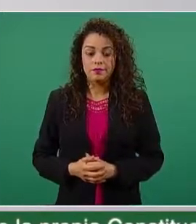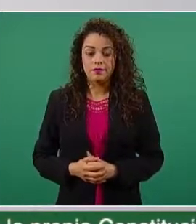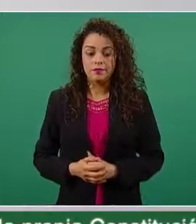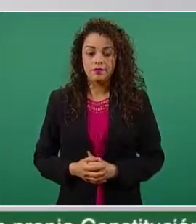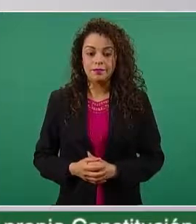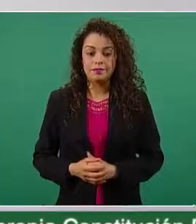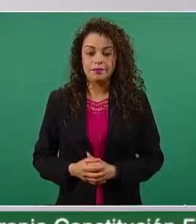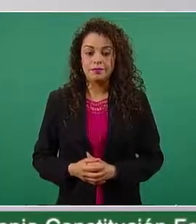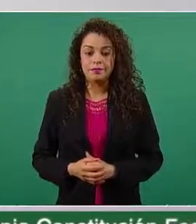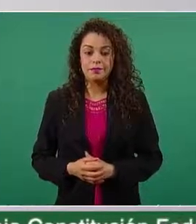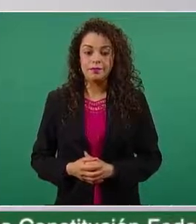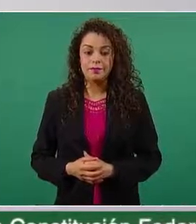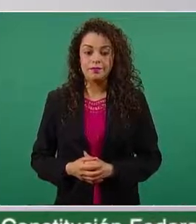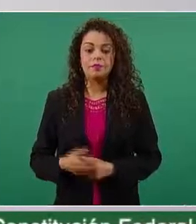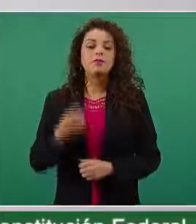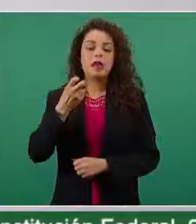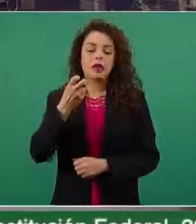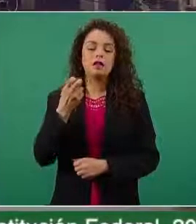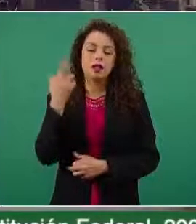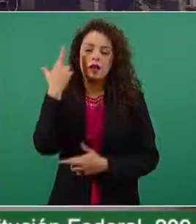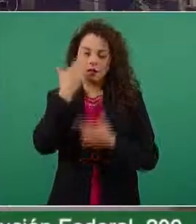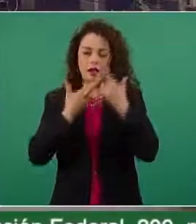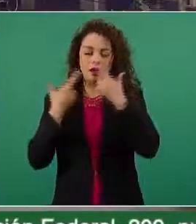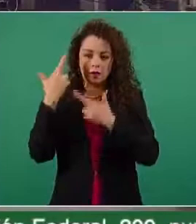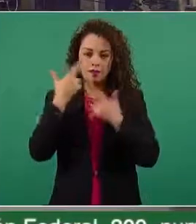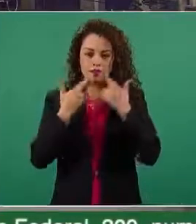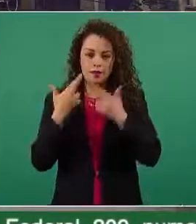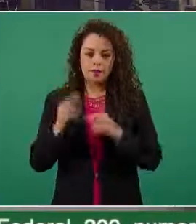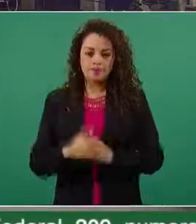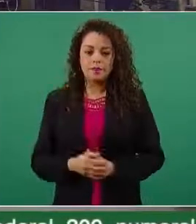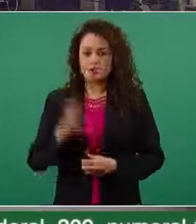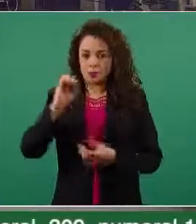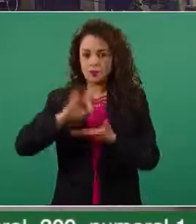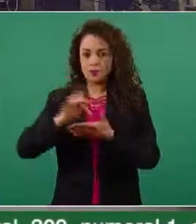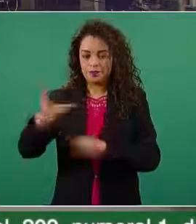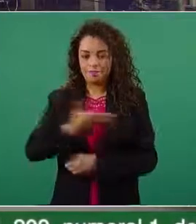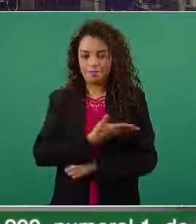Entonces, vamos a revisar. Entonces, gracias, presidente.